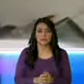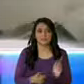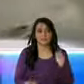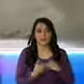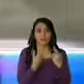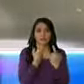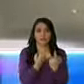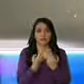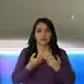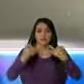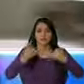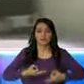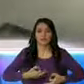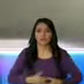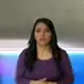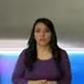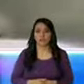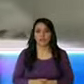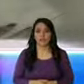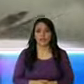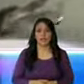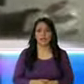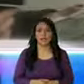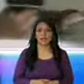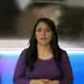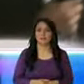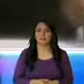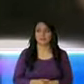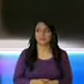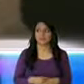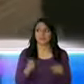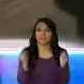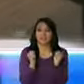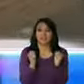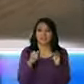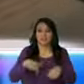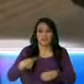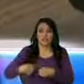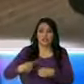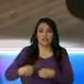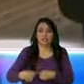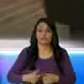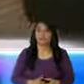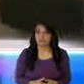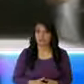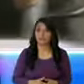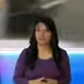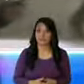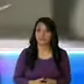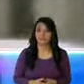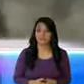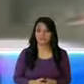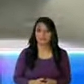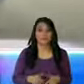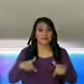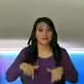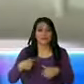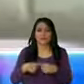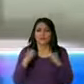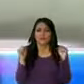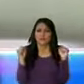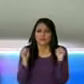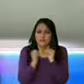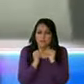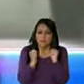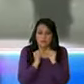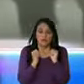resultados definitivos. Bien, muchísimas gracias. Mañana fría en la capital. Decirles que realmente hace bastante frío